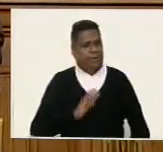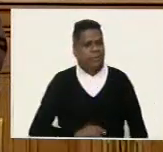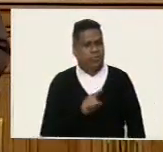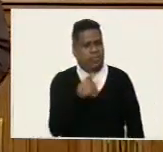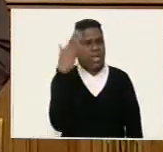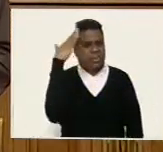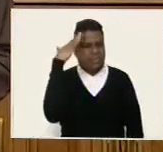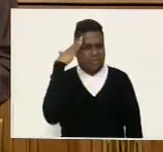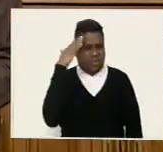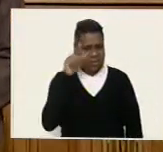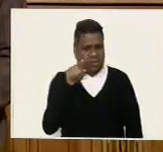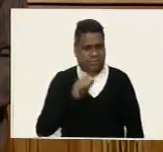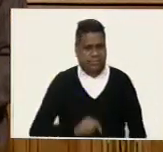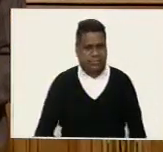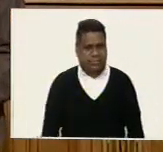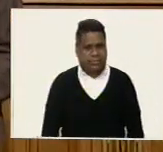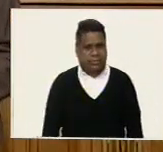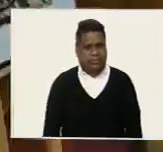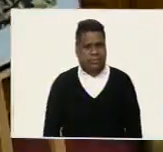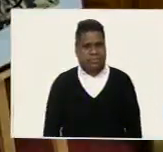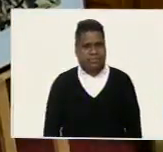que